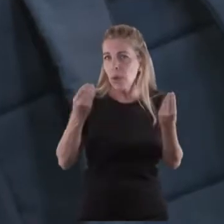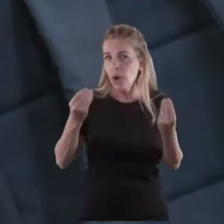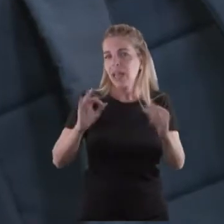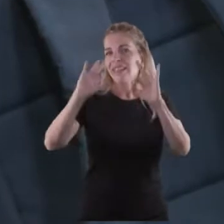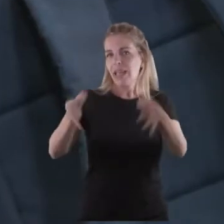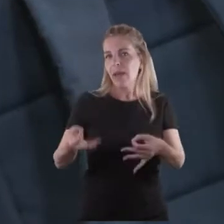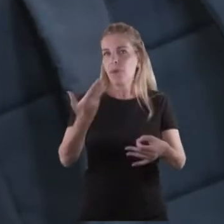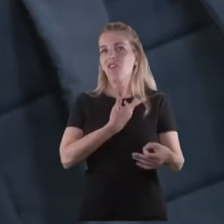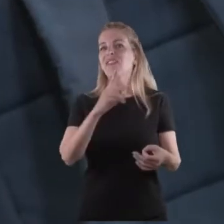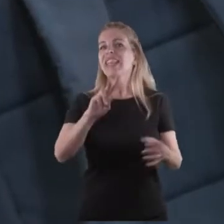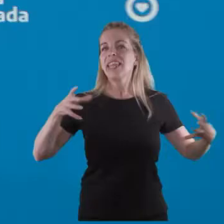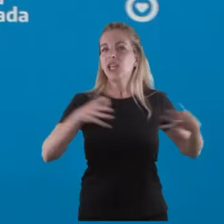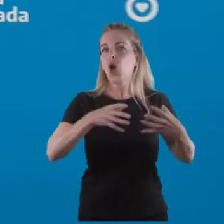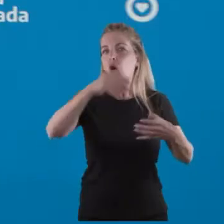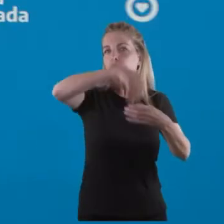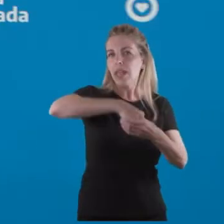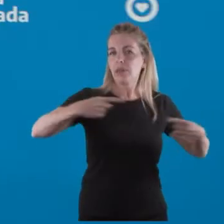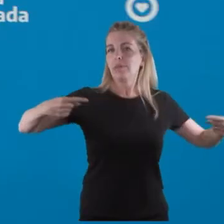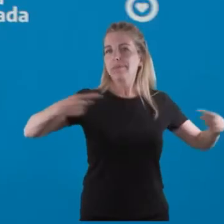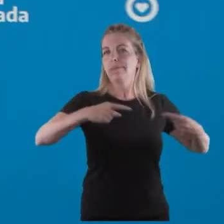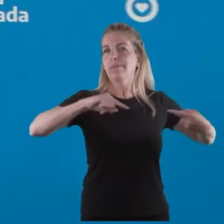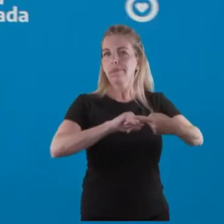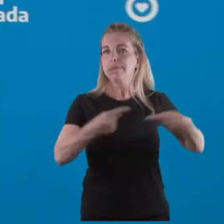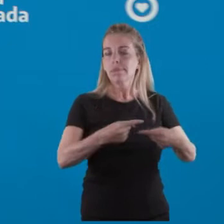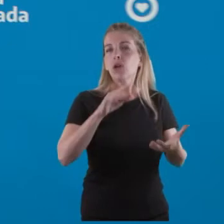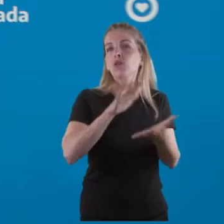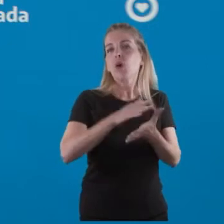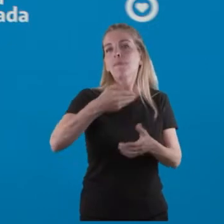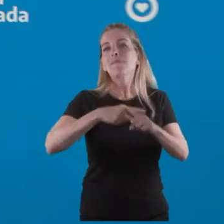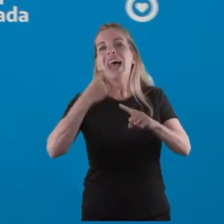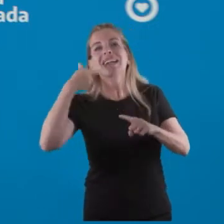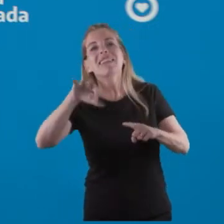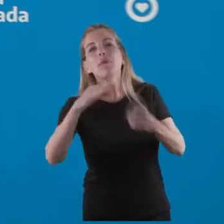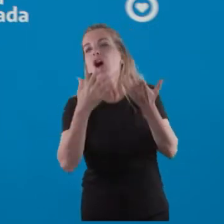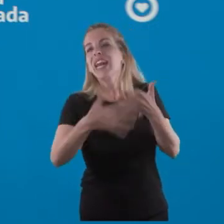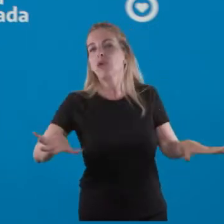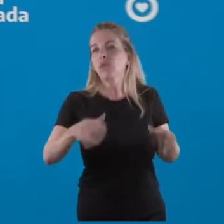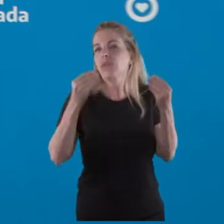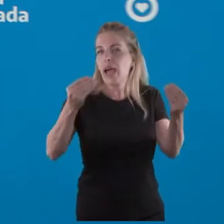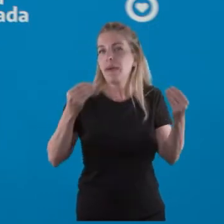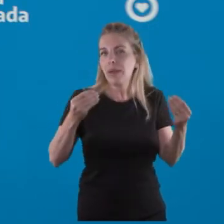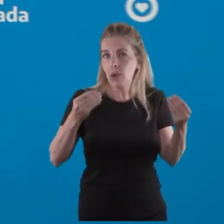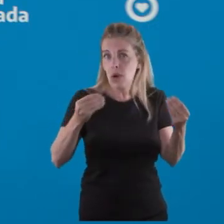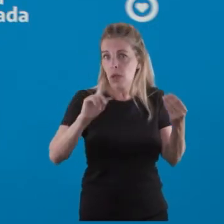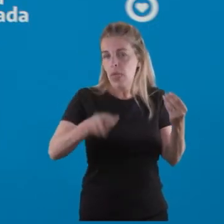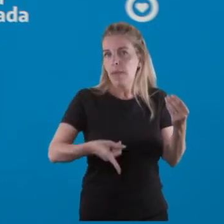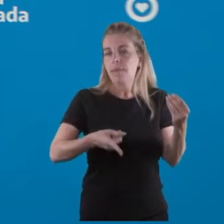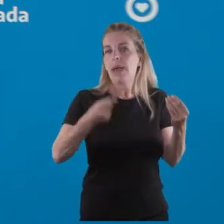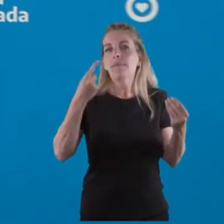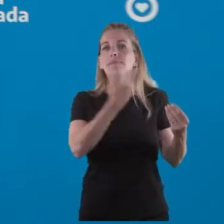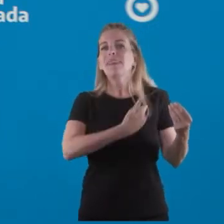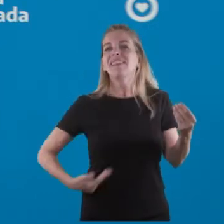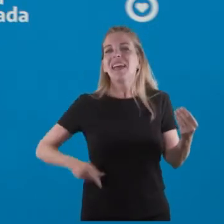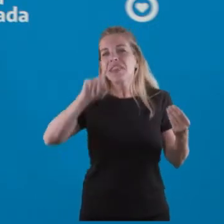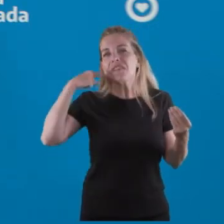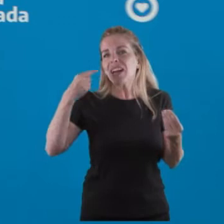frente de todos con la ida de máximo kirchner que va a pasar con la oposición y que va a fijar puntualmente el presidente